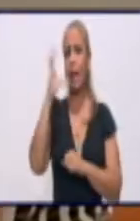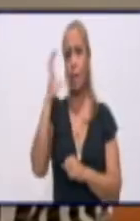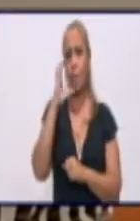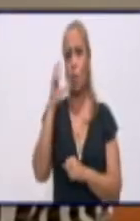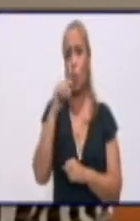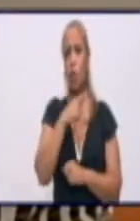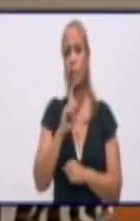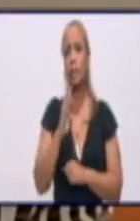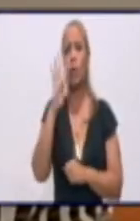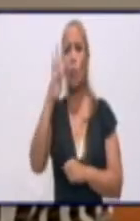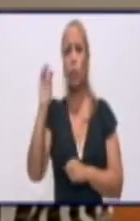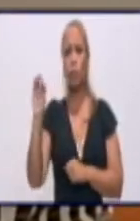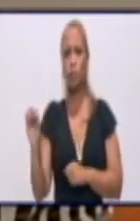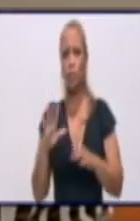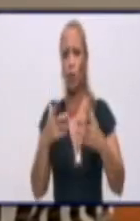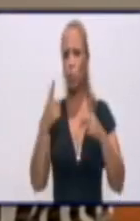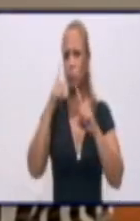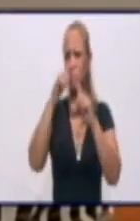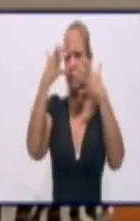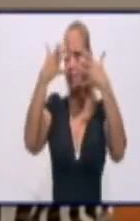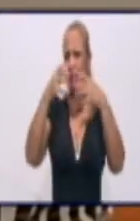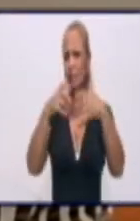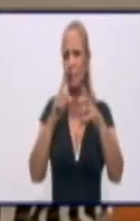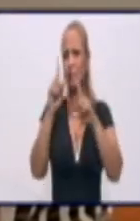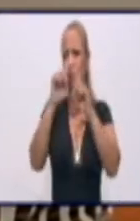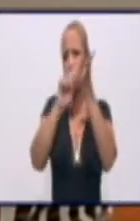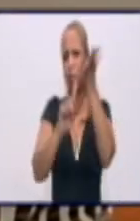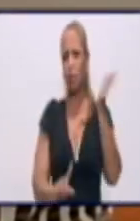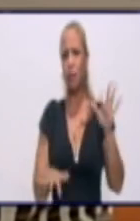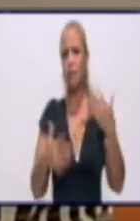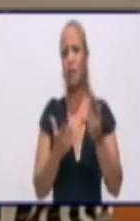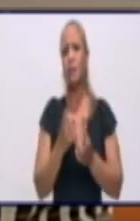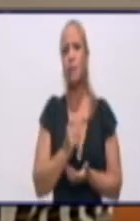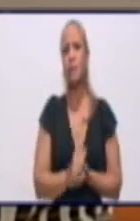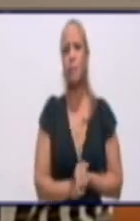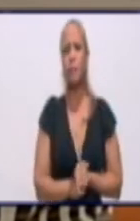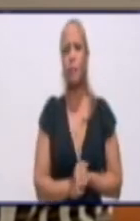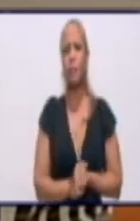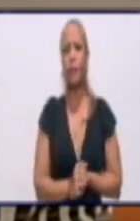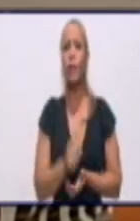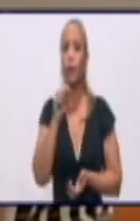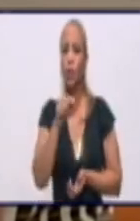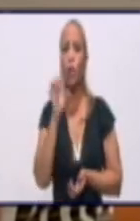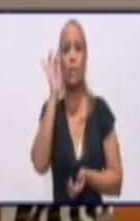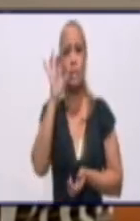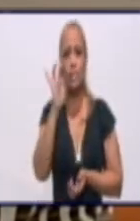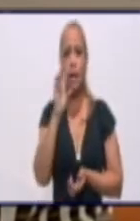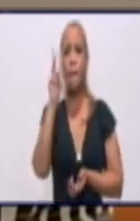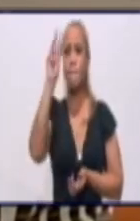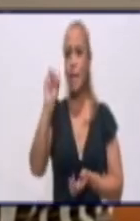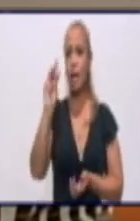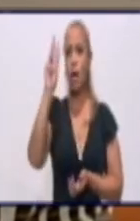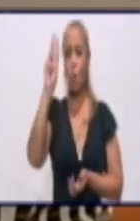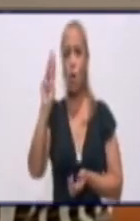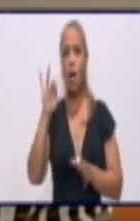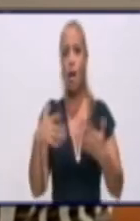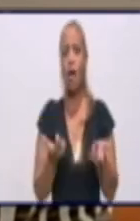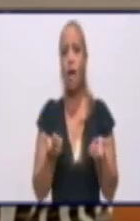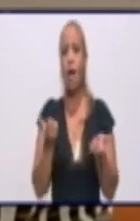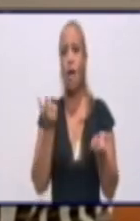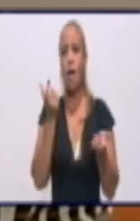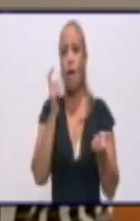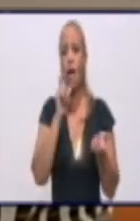salió completa la termoeléctrica y hubo que afectar 20 megawatts. En este momento hay 15 megawatts afectados, o sea que se recuperó alguna